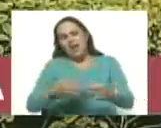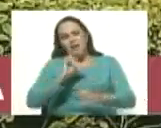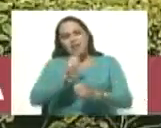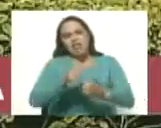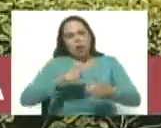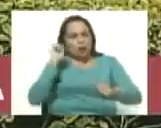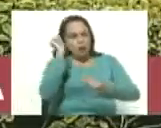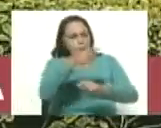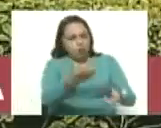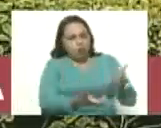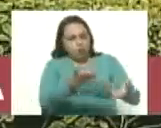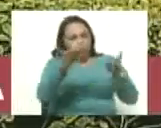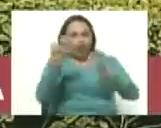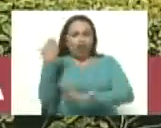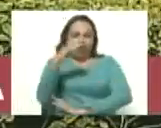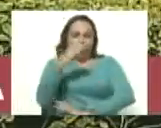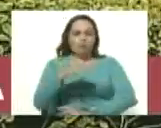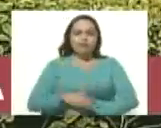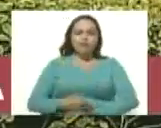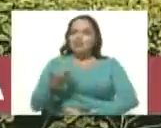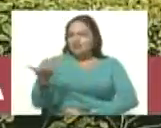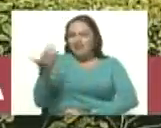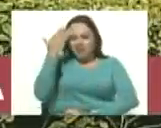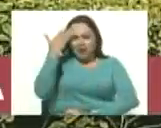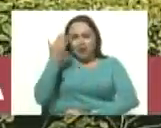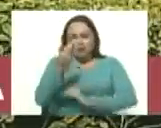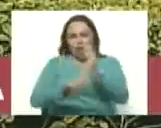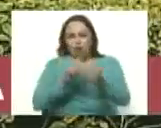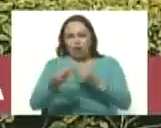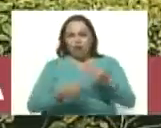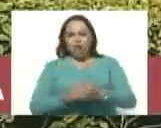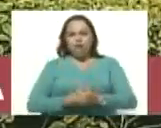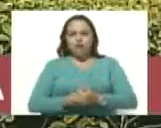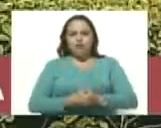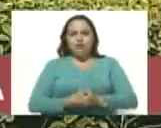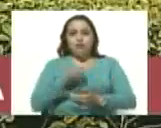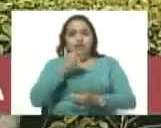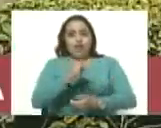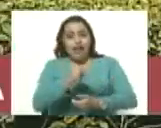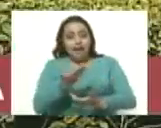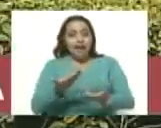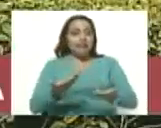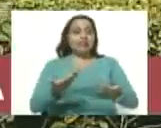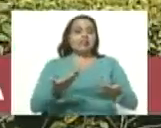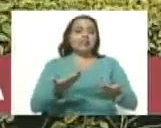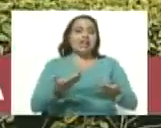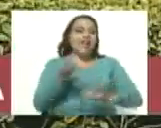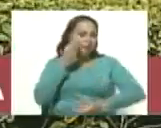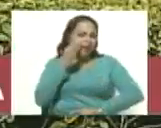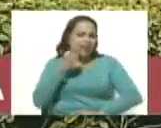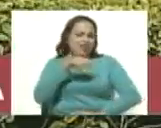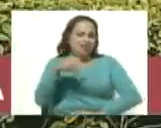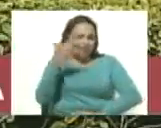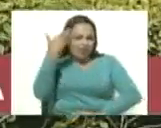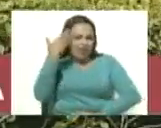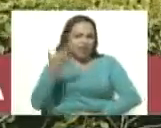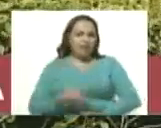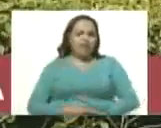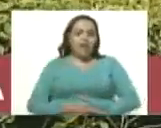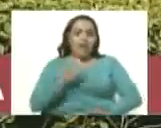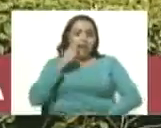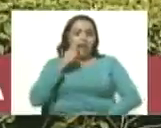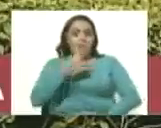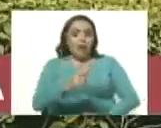ya sabemos cómo se comportan el que picado de culebra cuando ve un bejuco brinca y nosotros vemos el comportamiento mediático transnacional